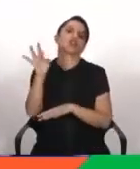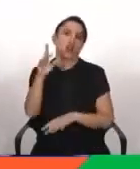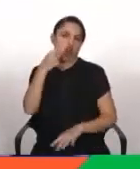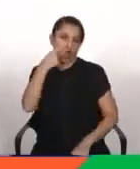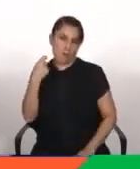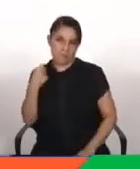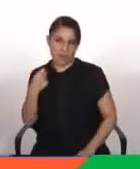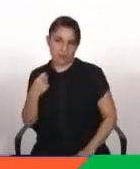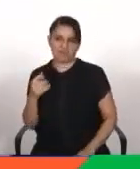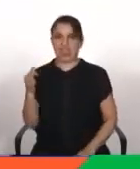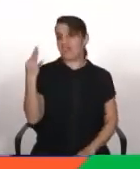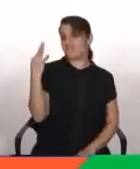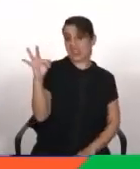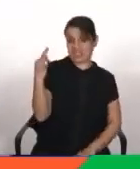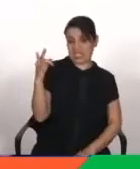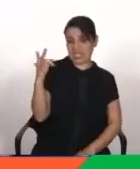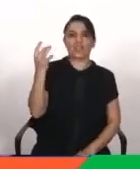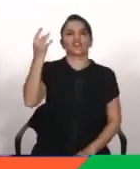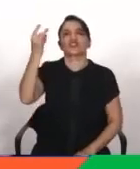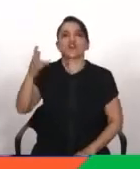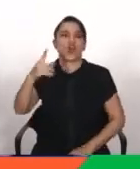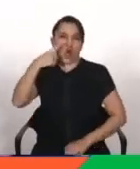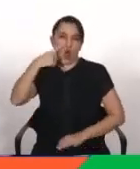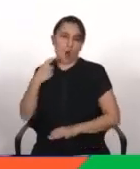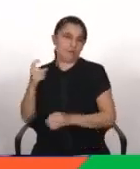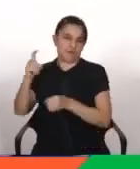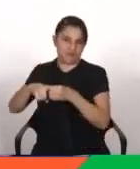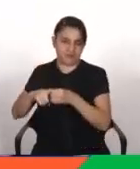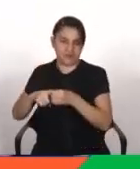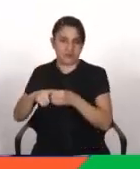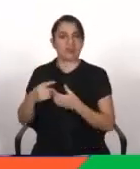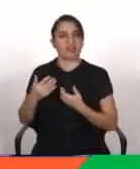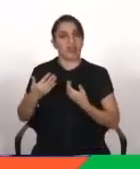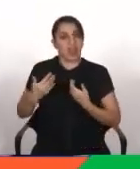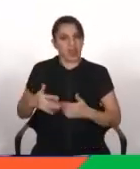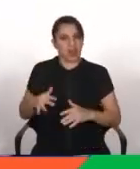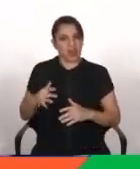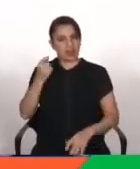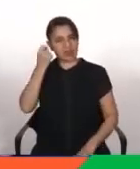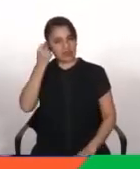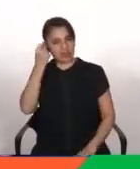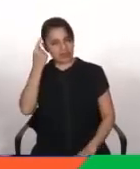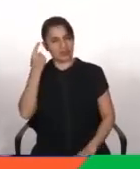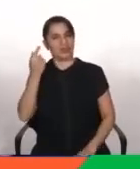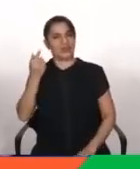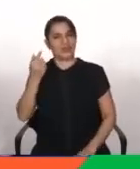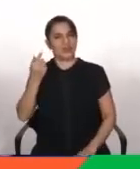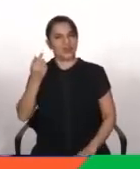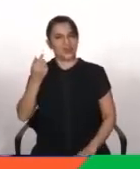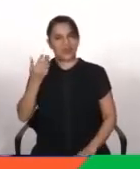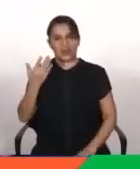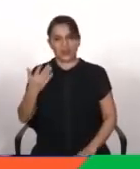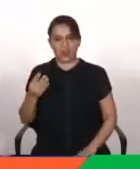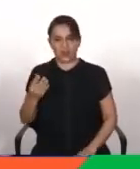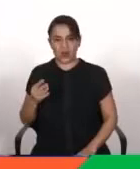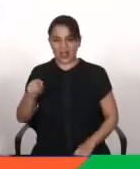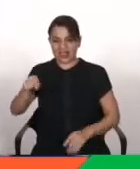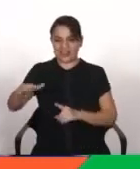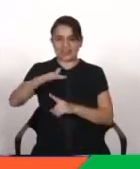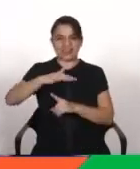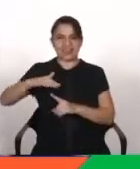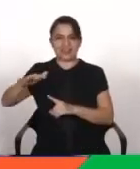física es pa hombre. Y ahí es como que uno se da cuenta como tan arraigados están esas decisiones y esos